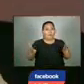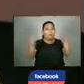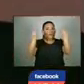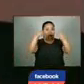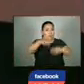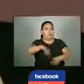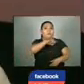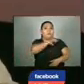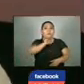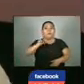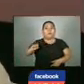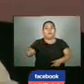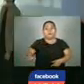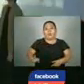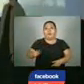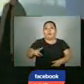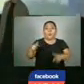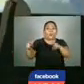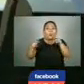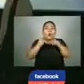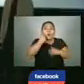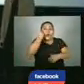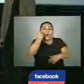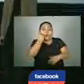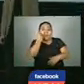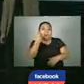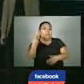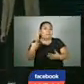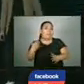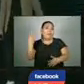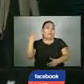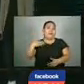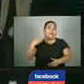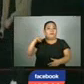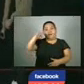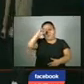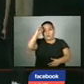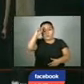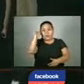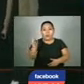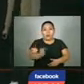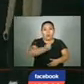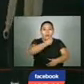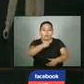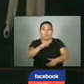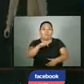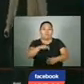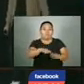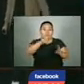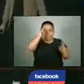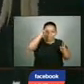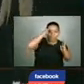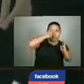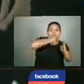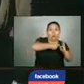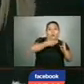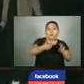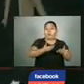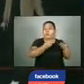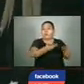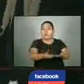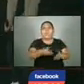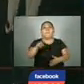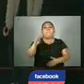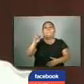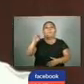reconocidos en el país, y que a su corta edad ya tienen una larga trayectoria en el medio musical, y han sido galardonados con el premio Música